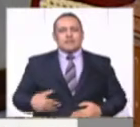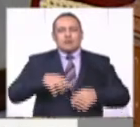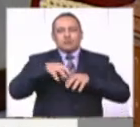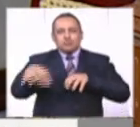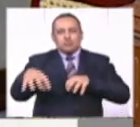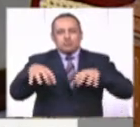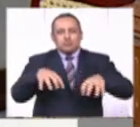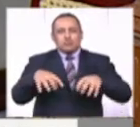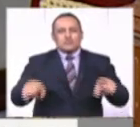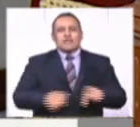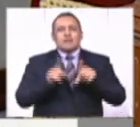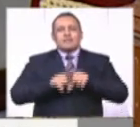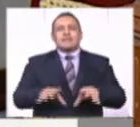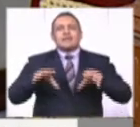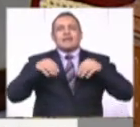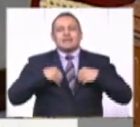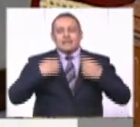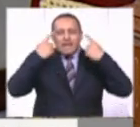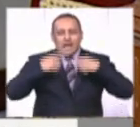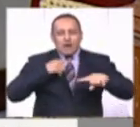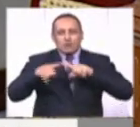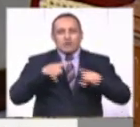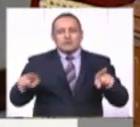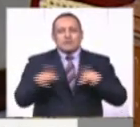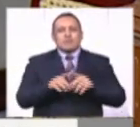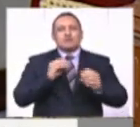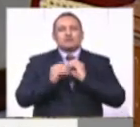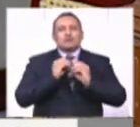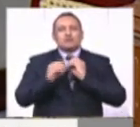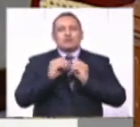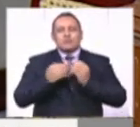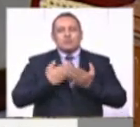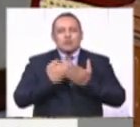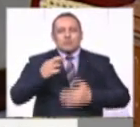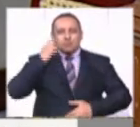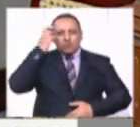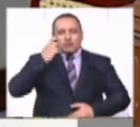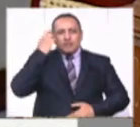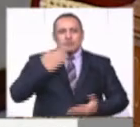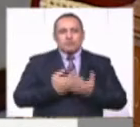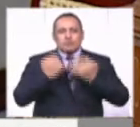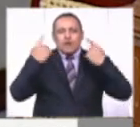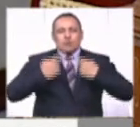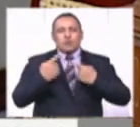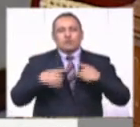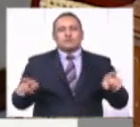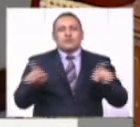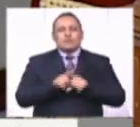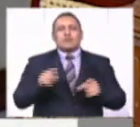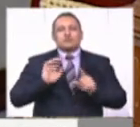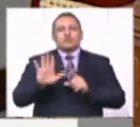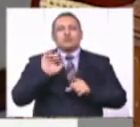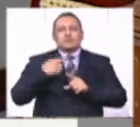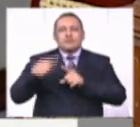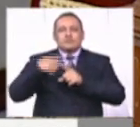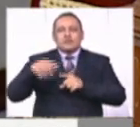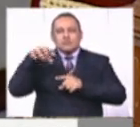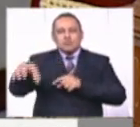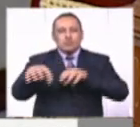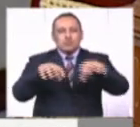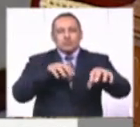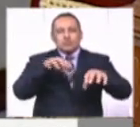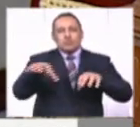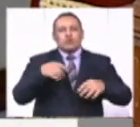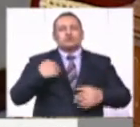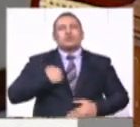que permite coordinar implementar políticas e iniciativas en sus respectivos territorios